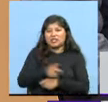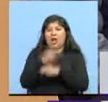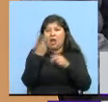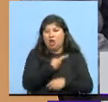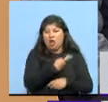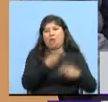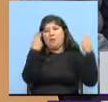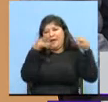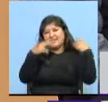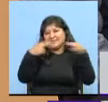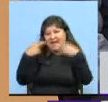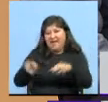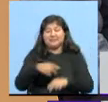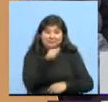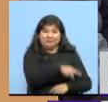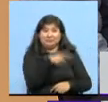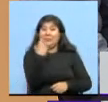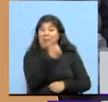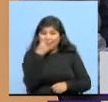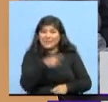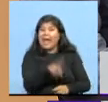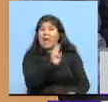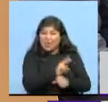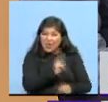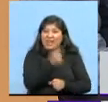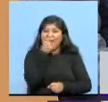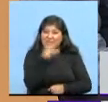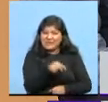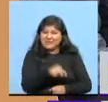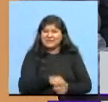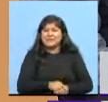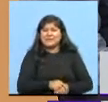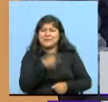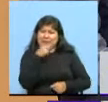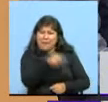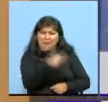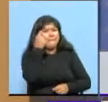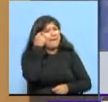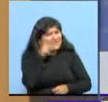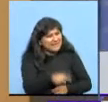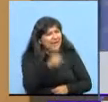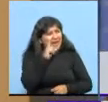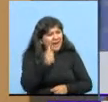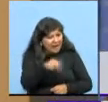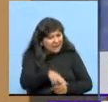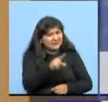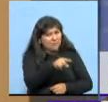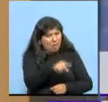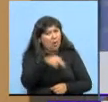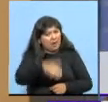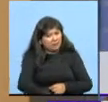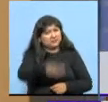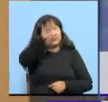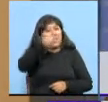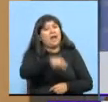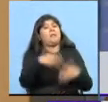los perritos, ¿no? Sí. Ian, ¿has pensado qué vas a hacer cuando seas grande? Y sí, eso estaba hablando con mi papá, de que